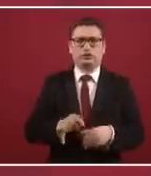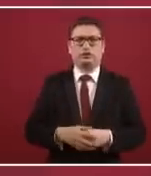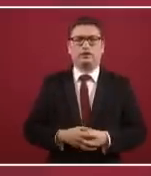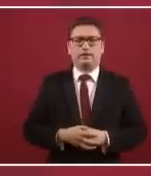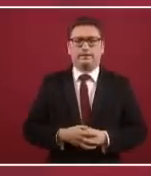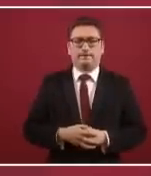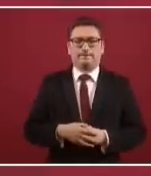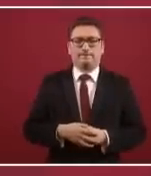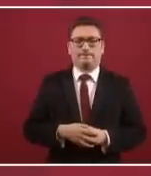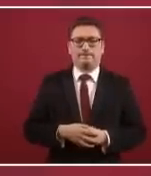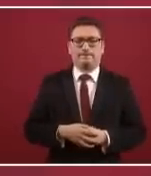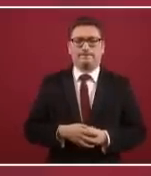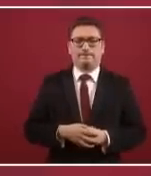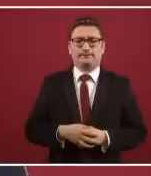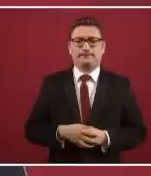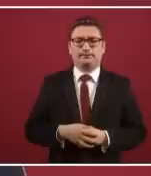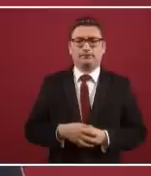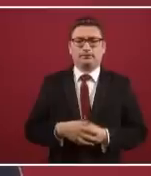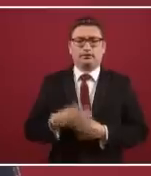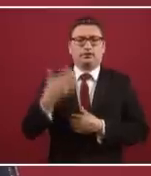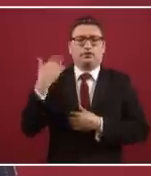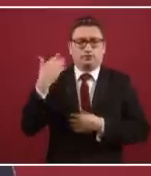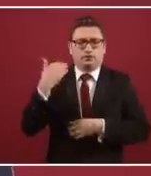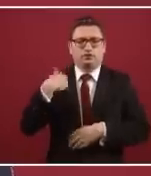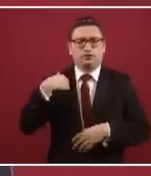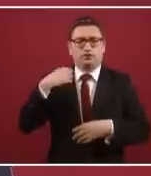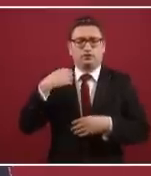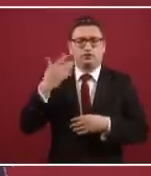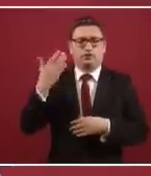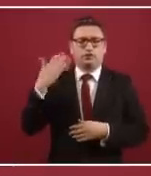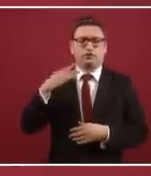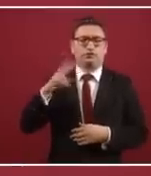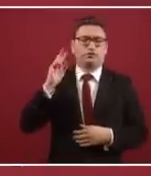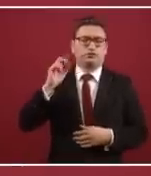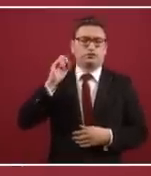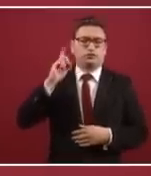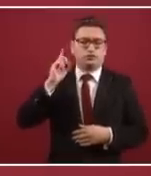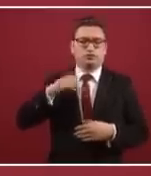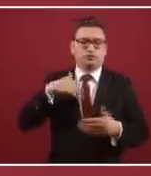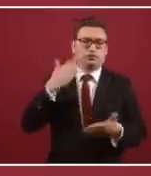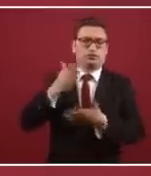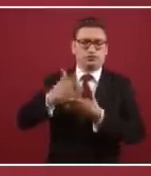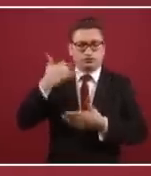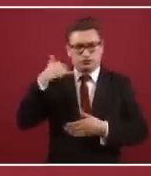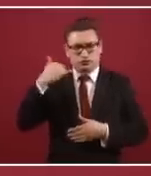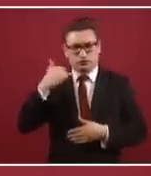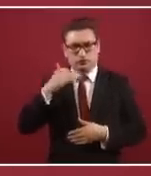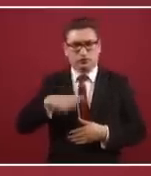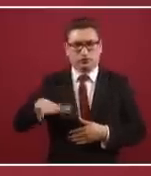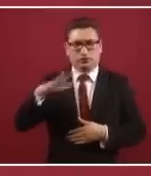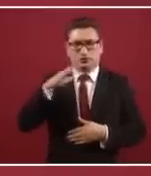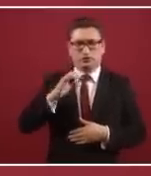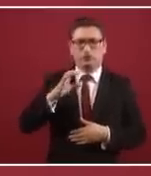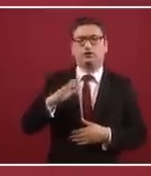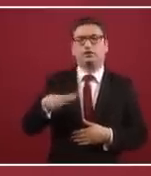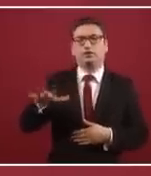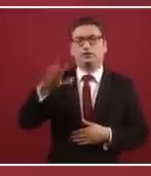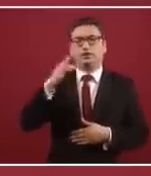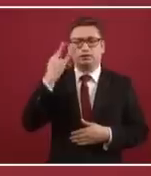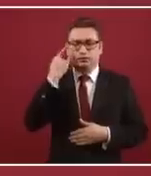Acabo de estar en una gira este fin de semana en Yucatán, en Campeche,